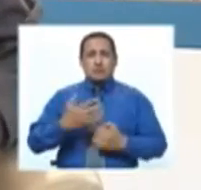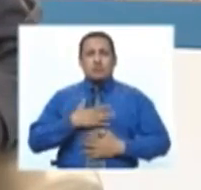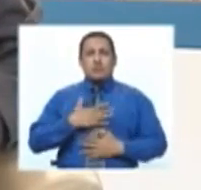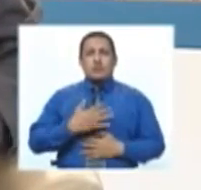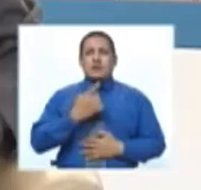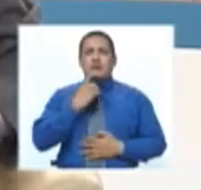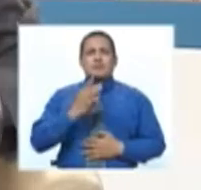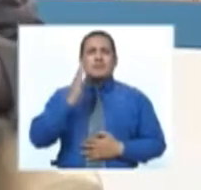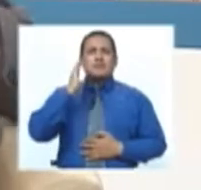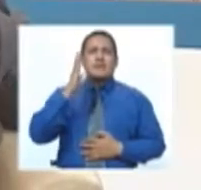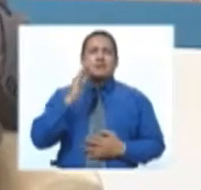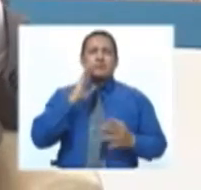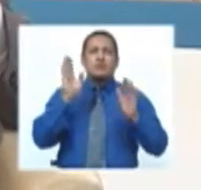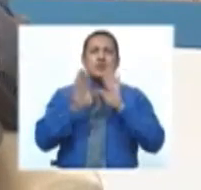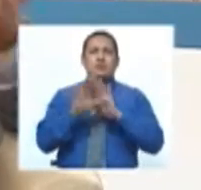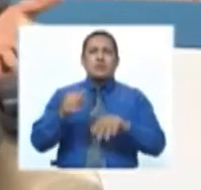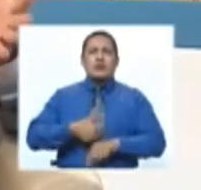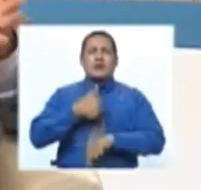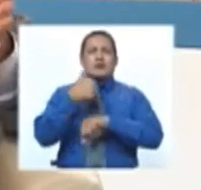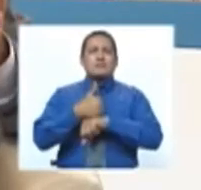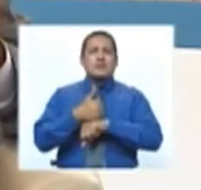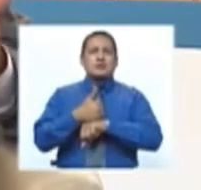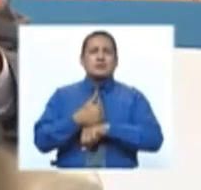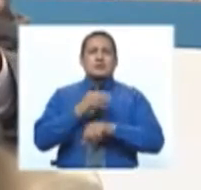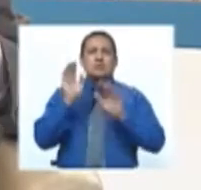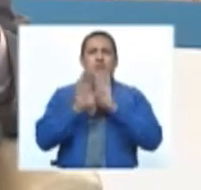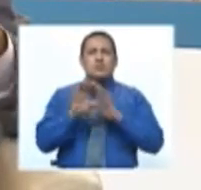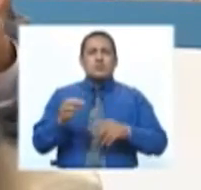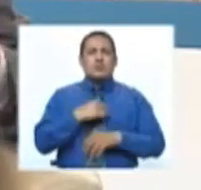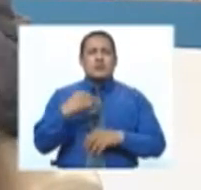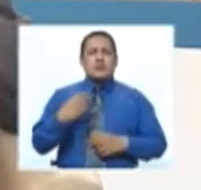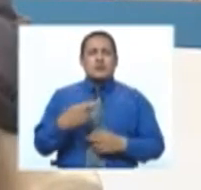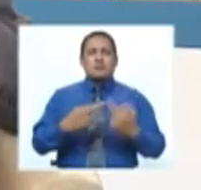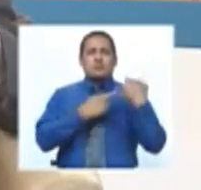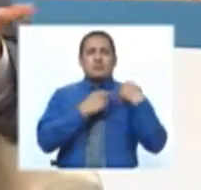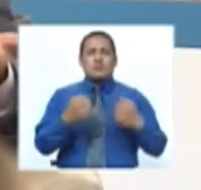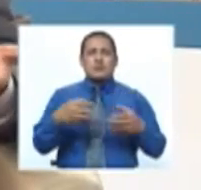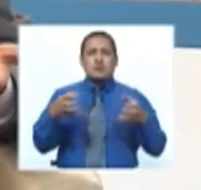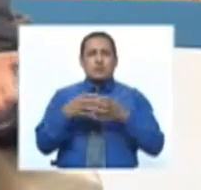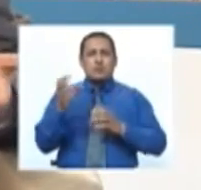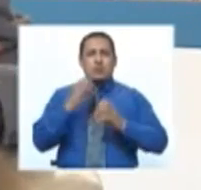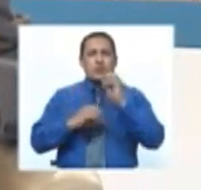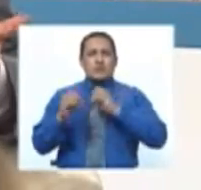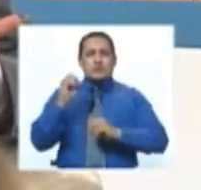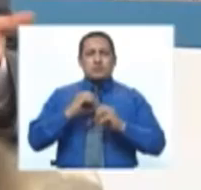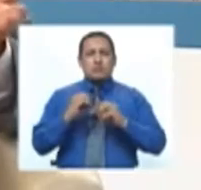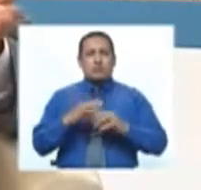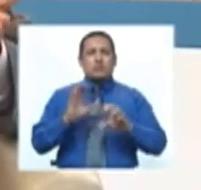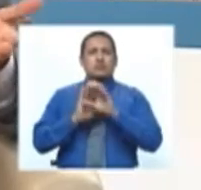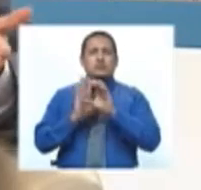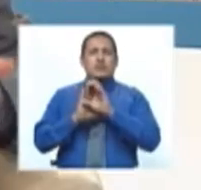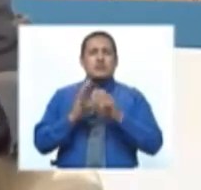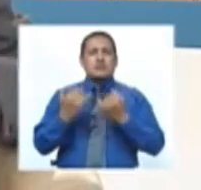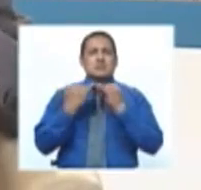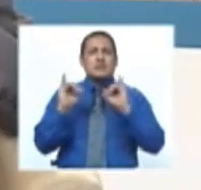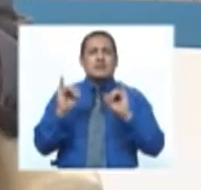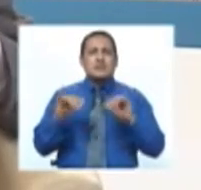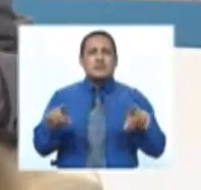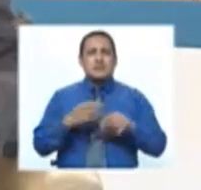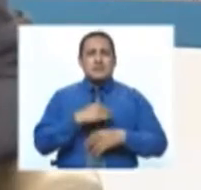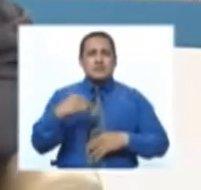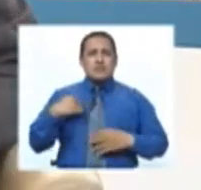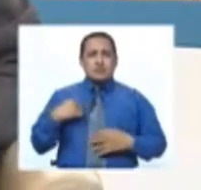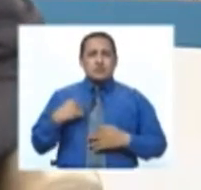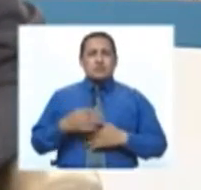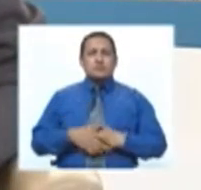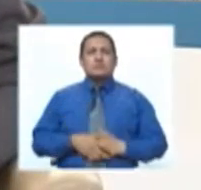que, por ejemplo, están asignados a los jefes de misión, a los jefes de organismos constitucionales autónomos,